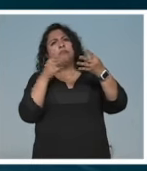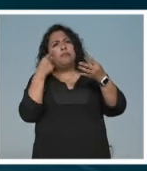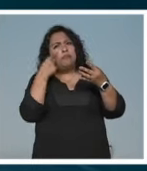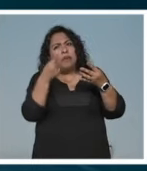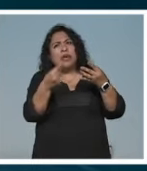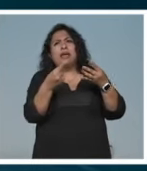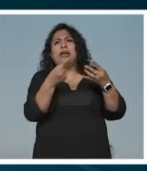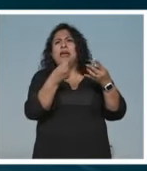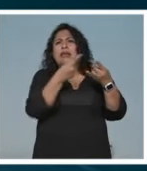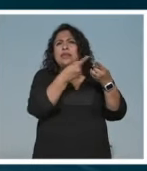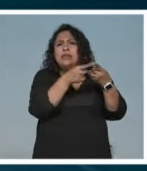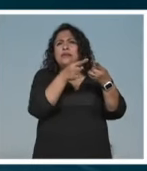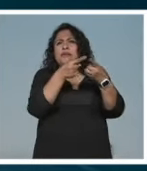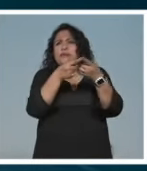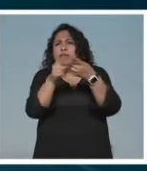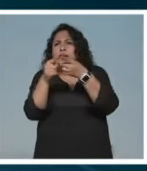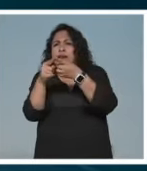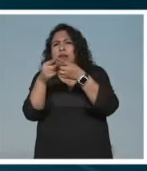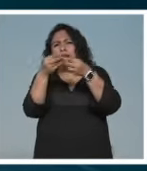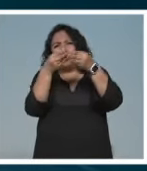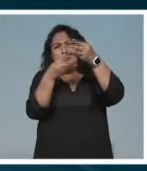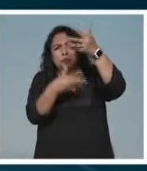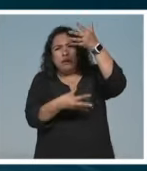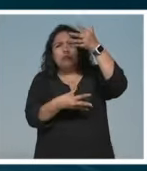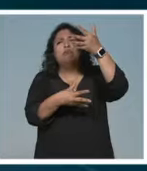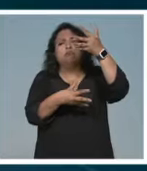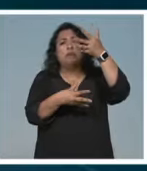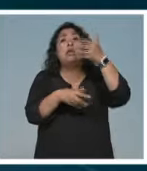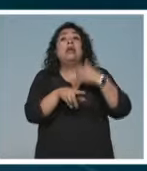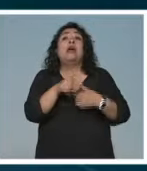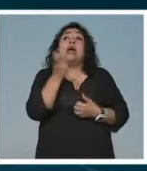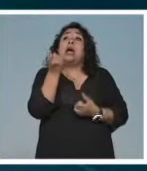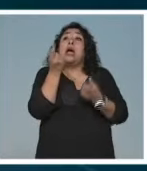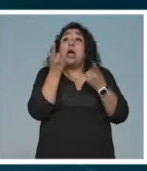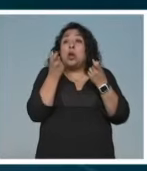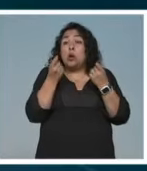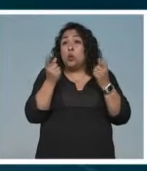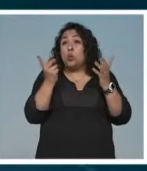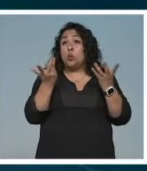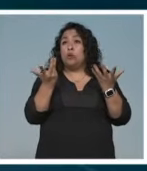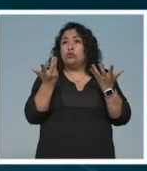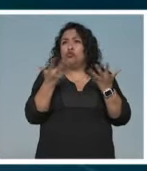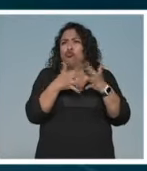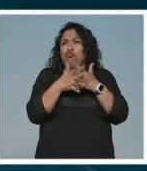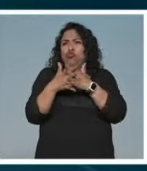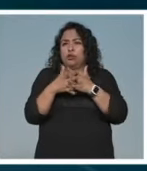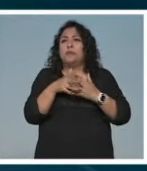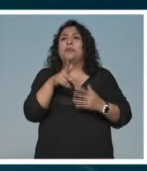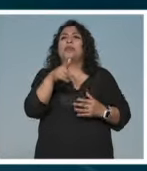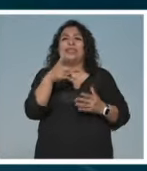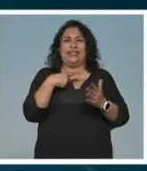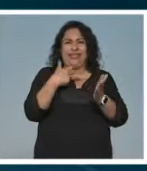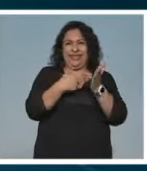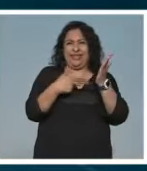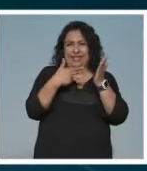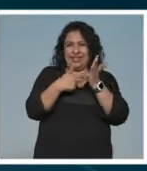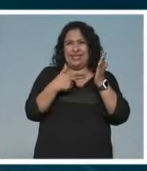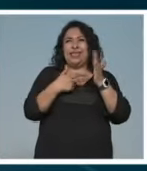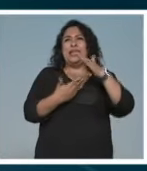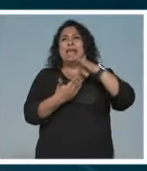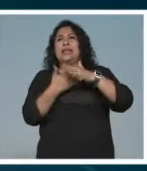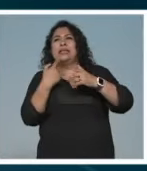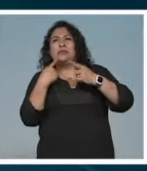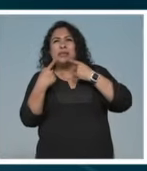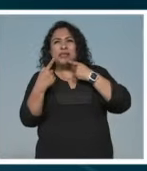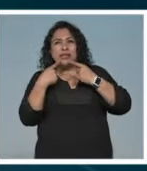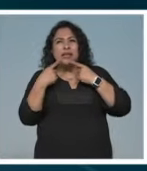toda esta, todo este abanico de opciones y algunos mix. Entre los talleres, las mesas de